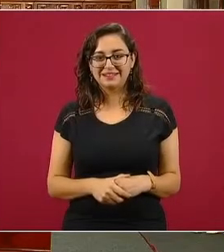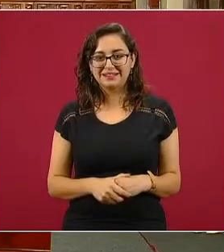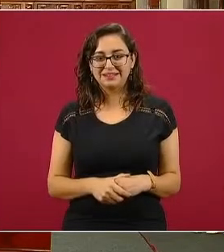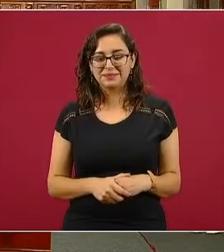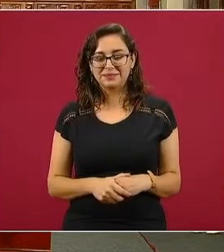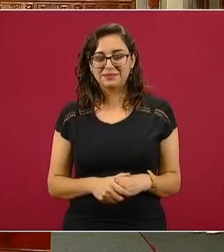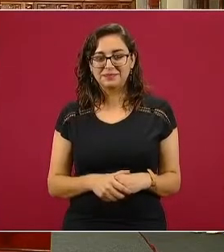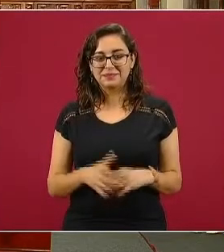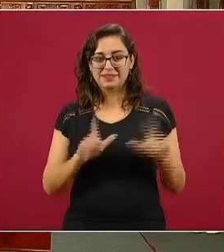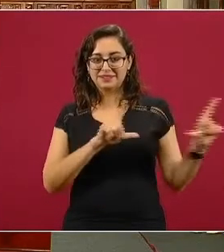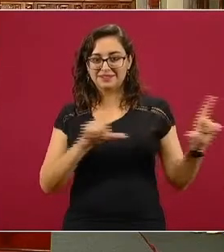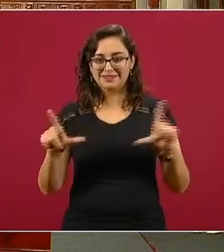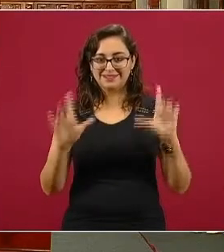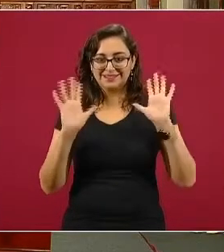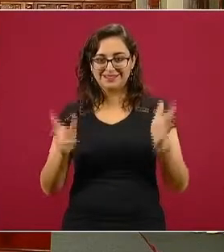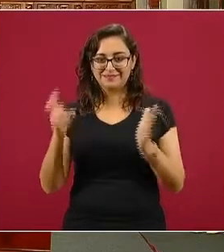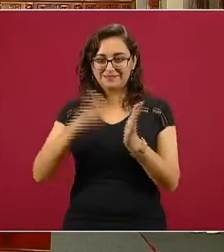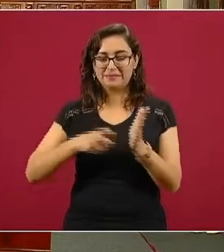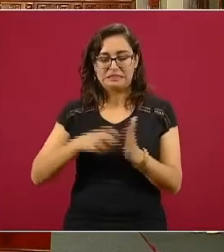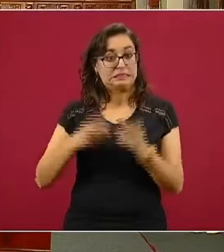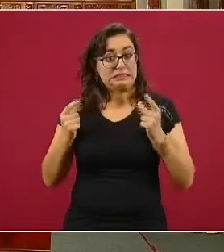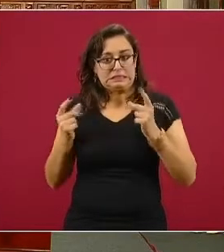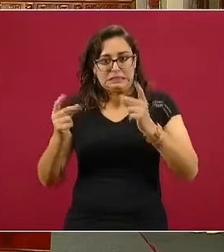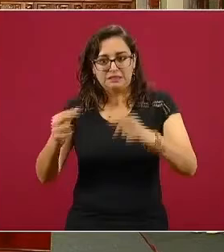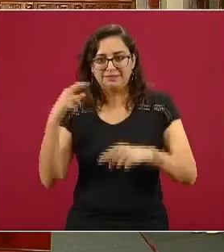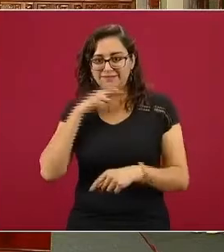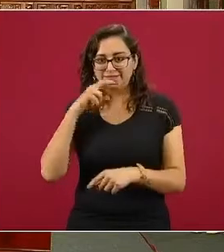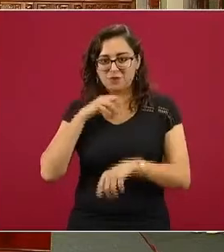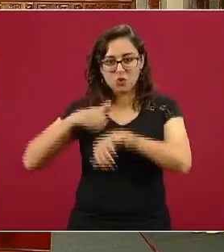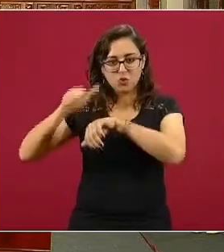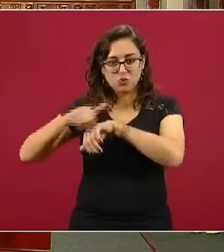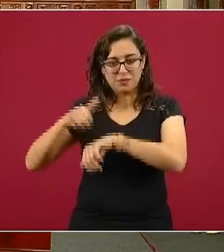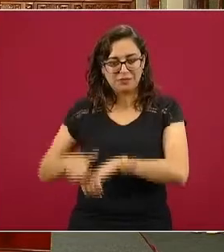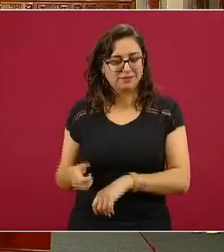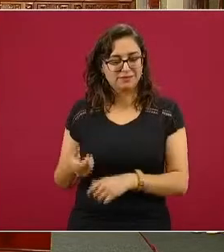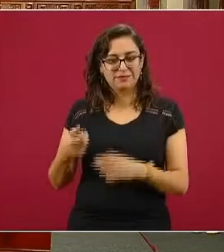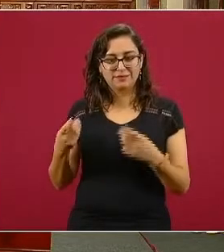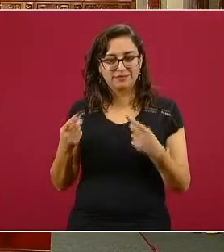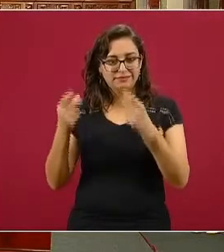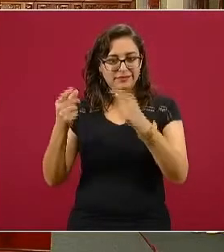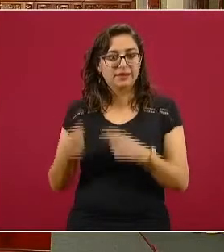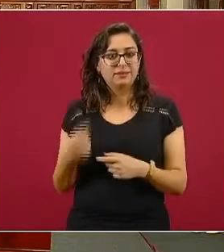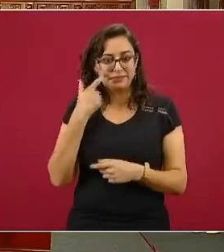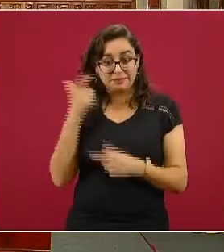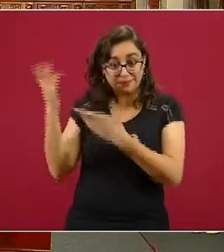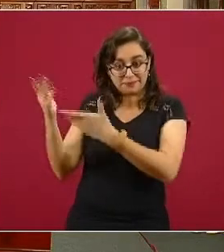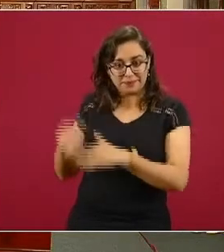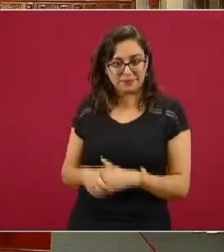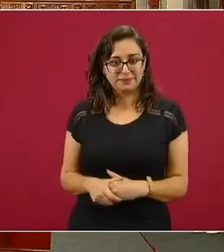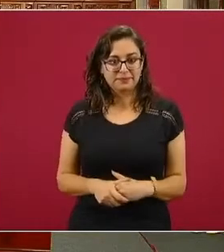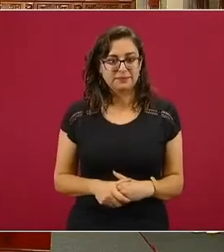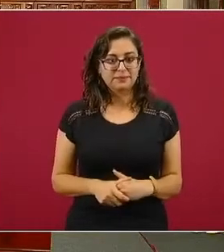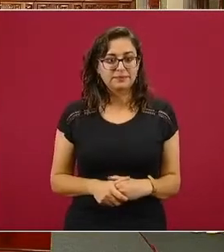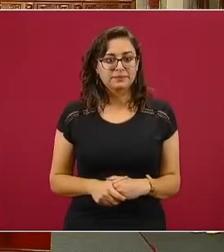corregida también la presentación que se va a compartir con todos ustedes. Gracias.